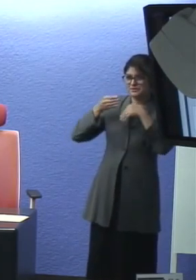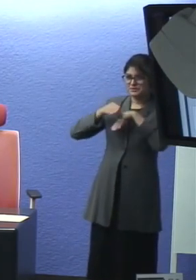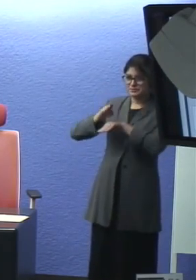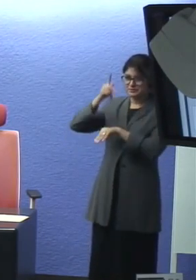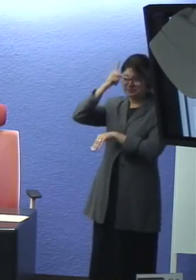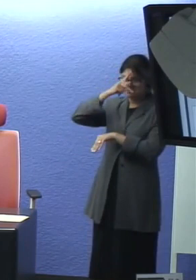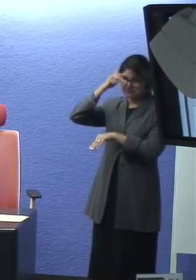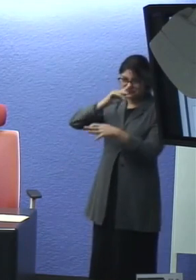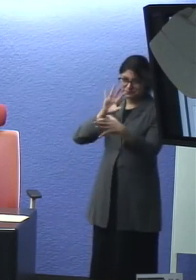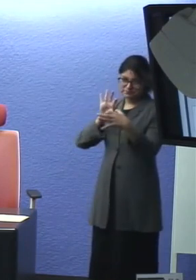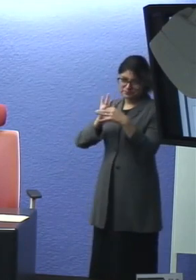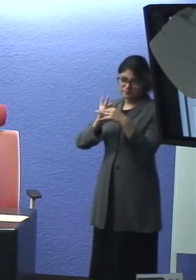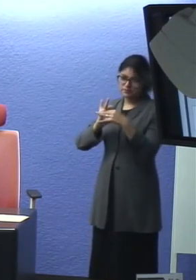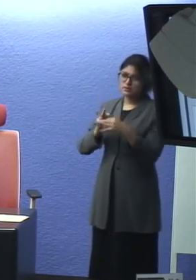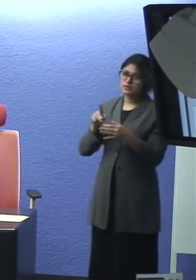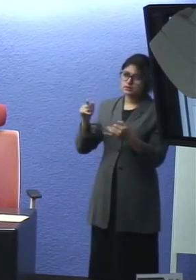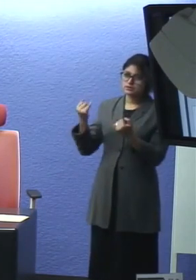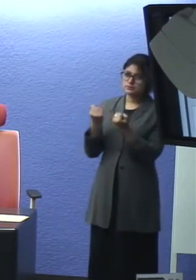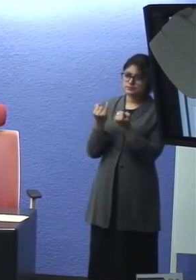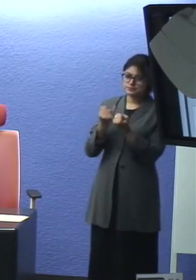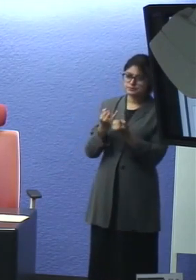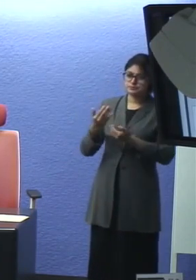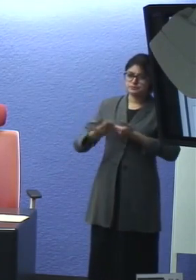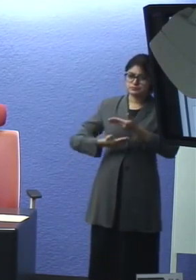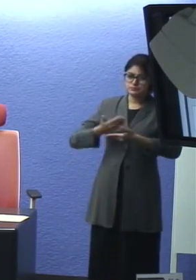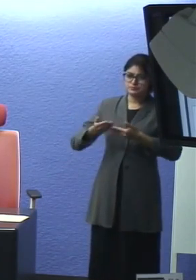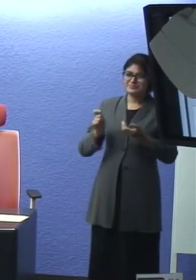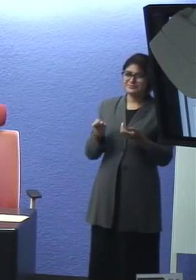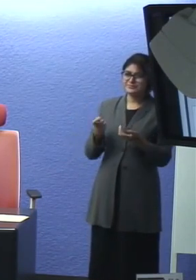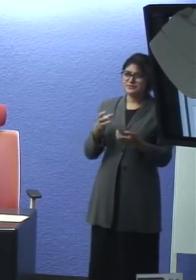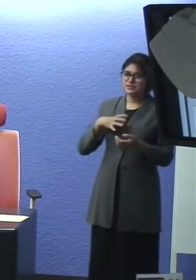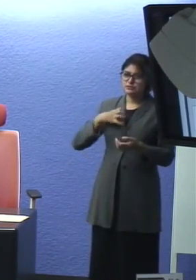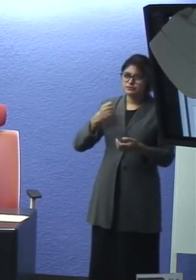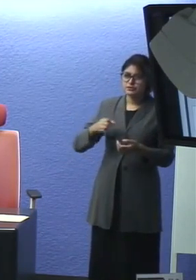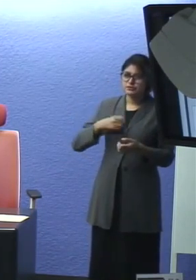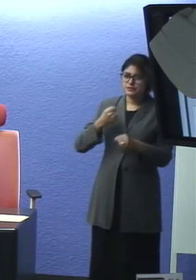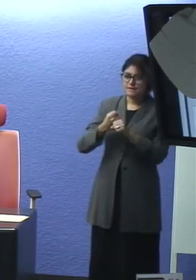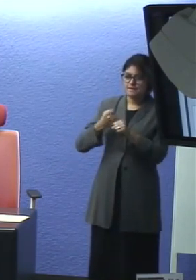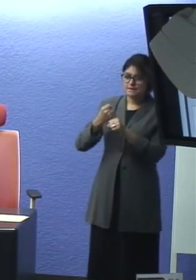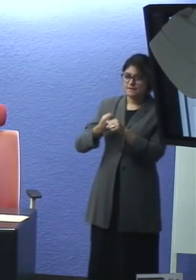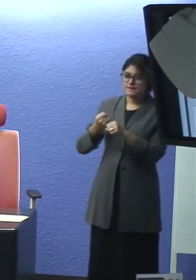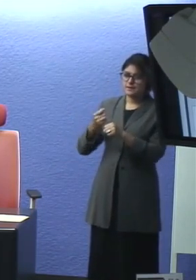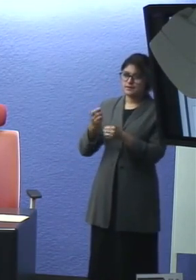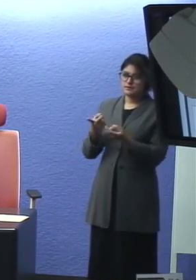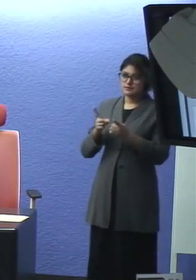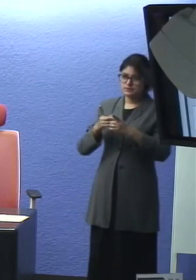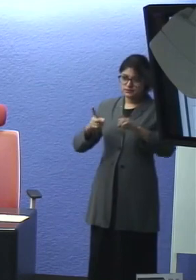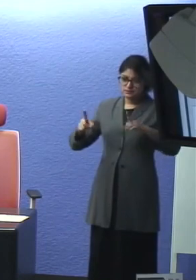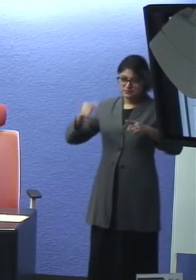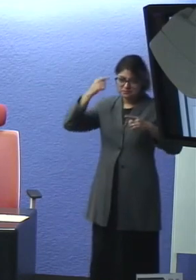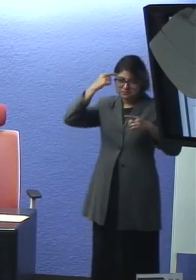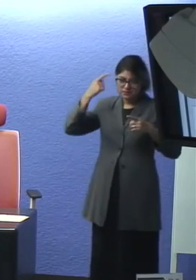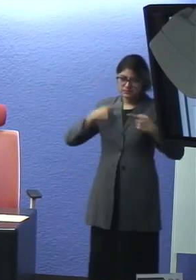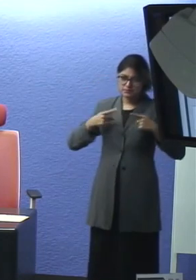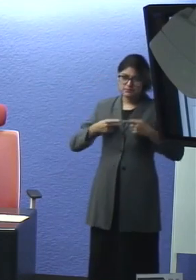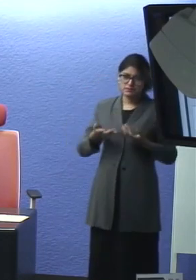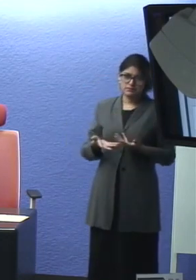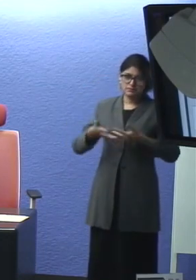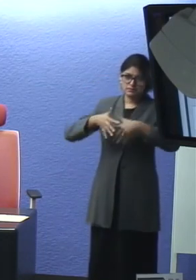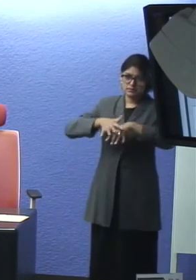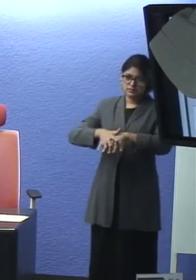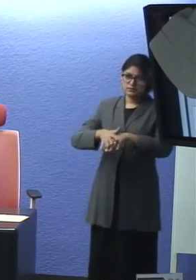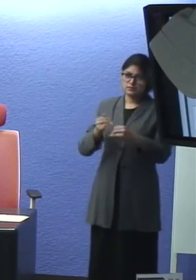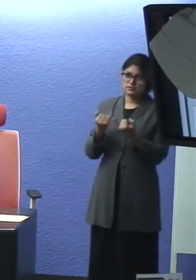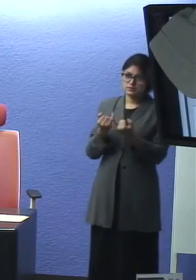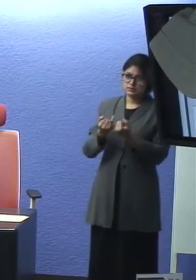desempeñado profesionalmente como asesor de prácticas incluyentes en el Instituto Nacional de Salud Pública, en el Observatorio Electoral para